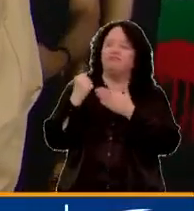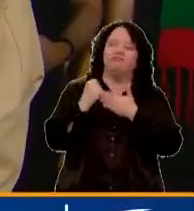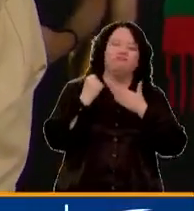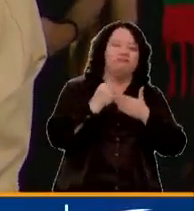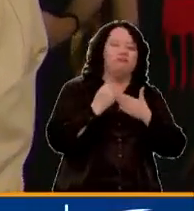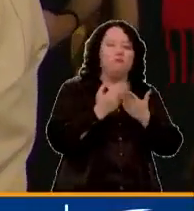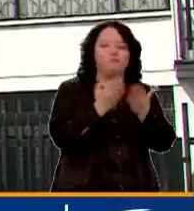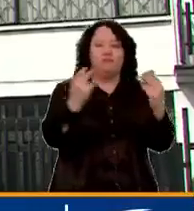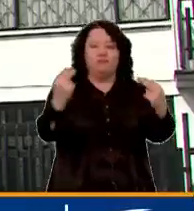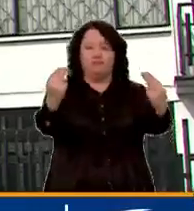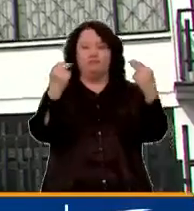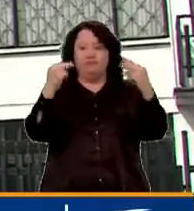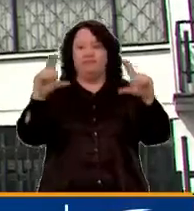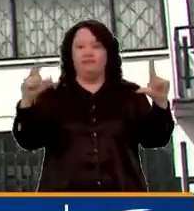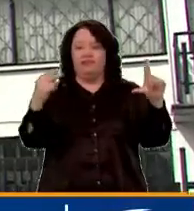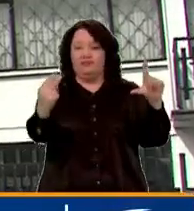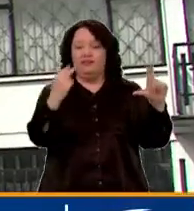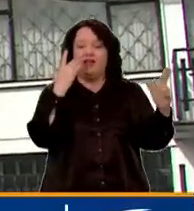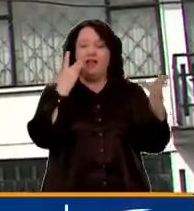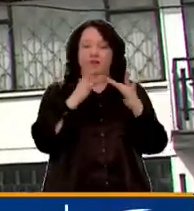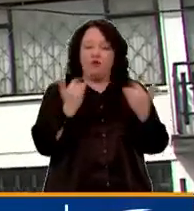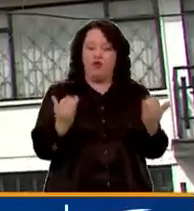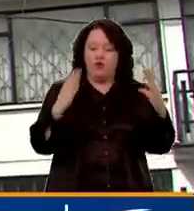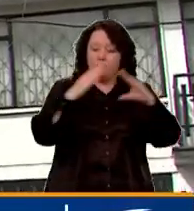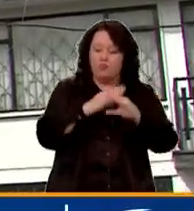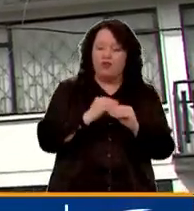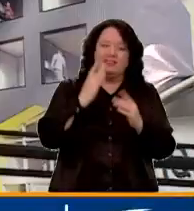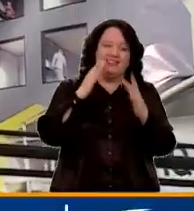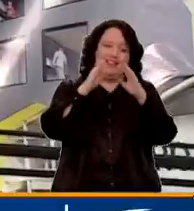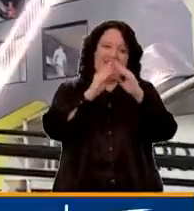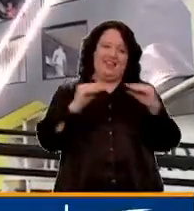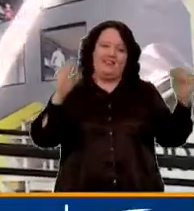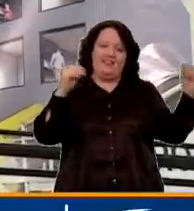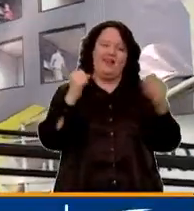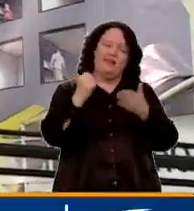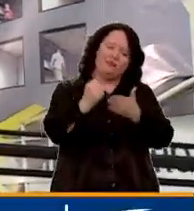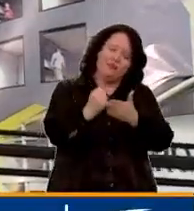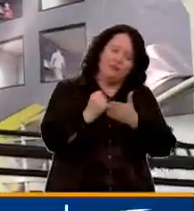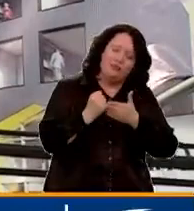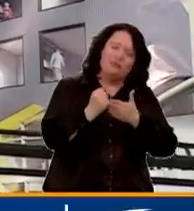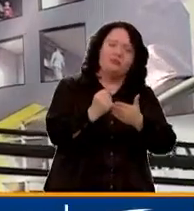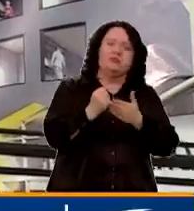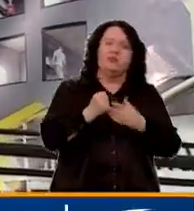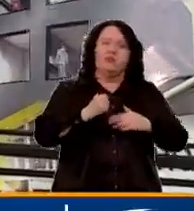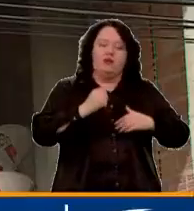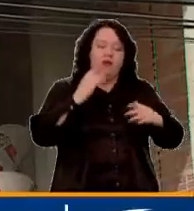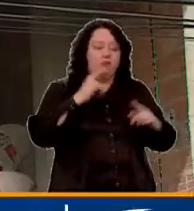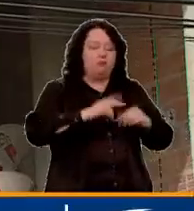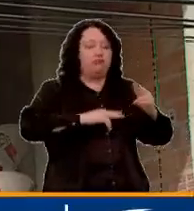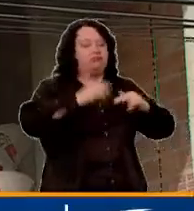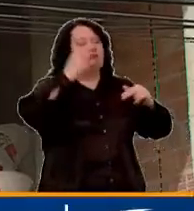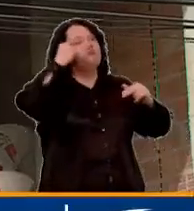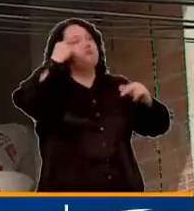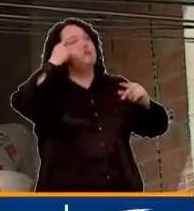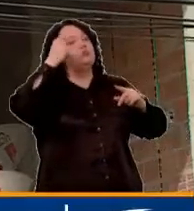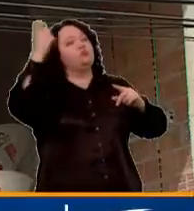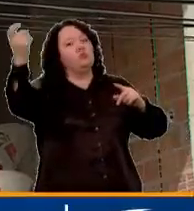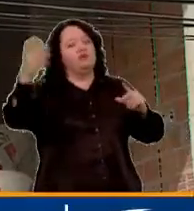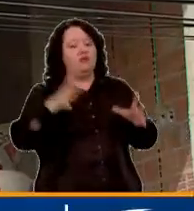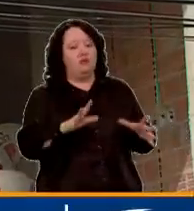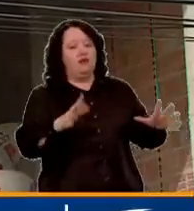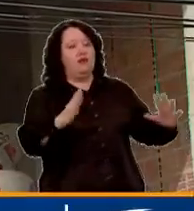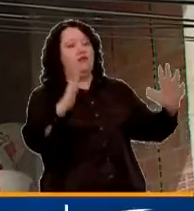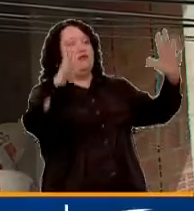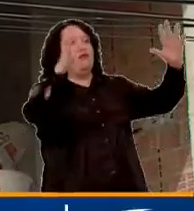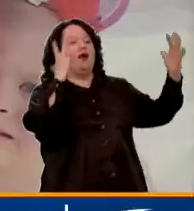que están viendo este programa en esta noche especial de Navidad para que nos ayuden a ser constructores de sueños y nos ayuden a darle forma a la supercasa,